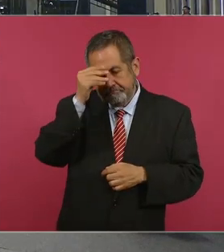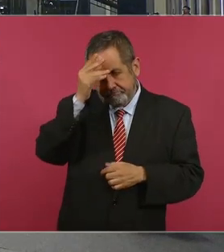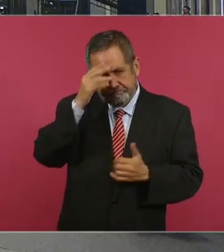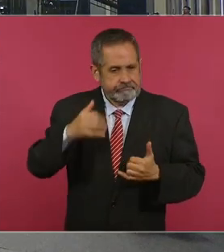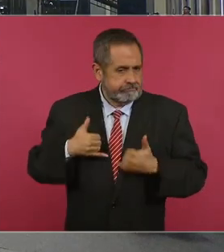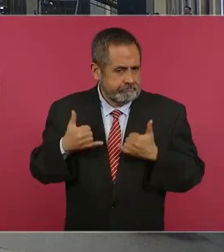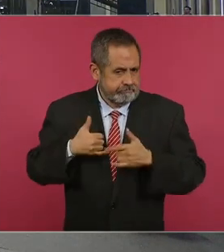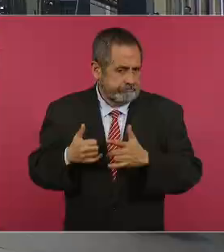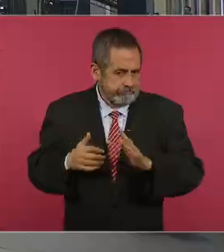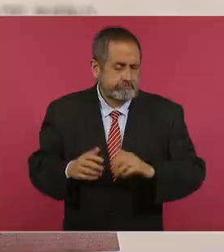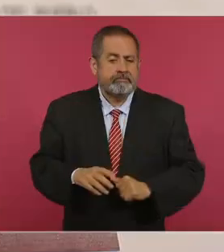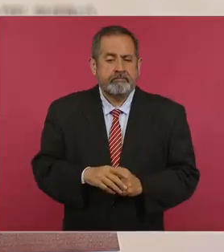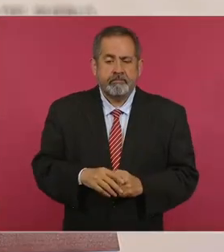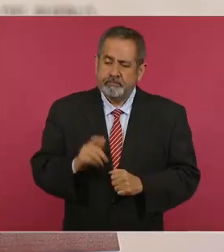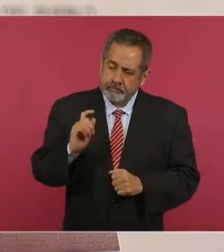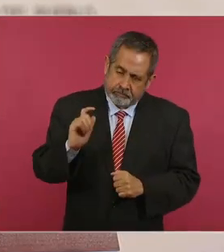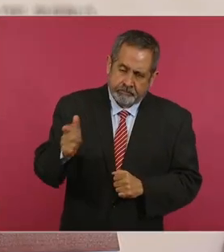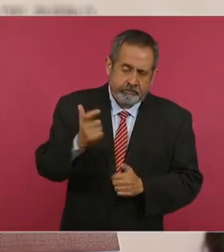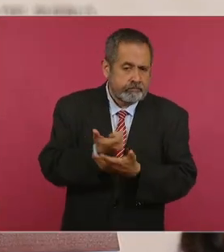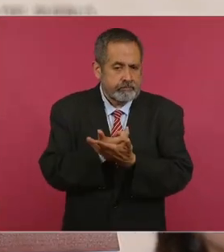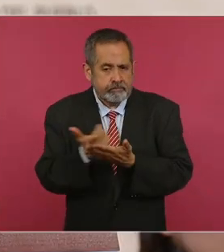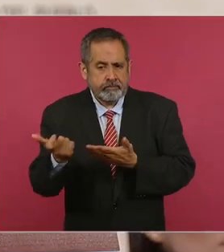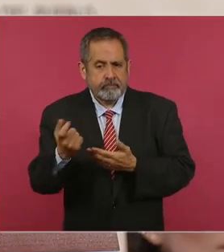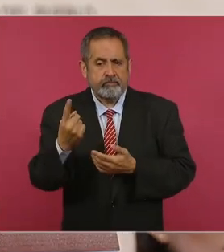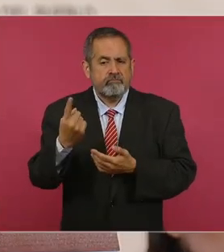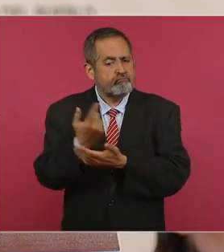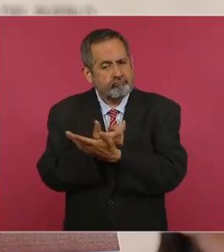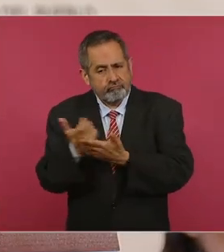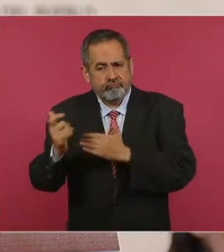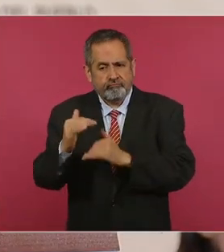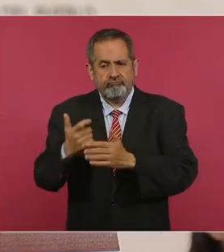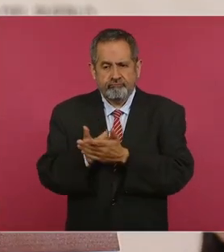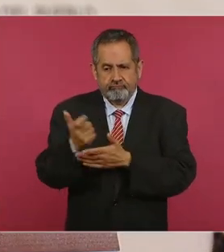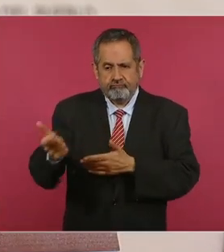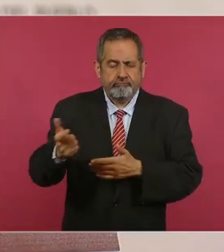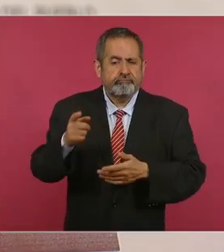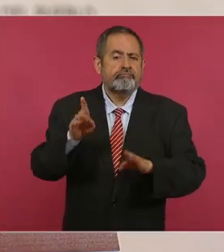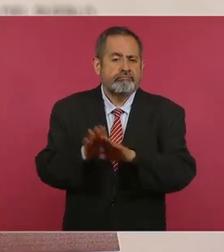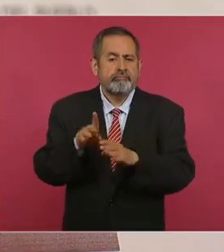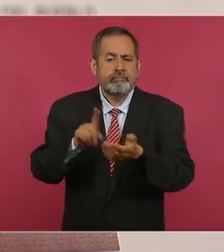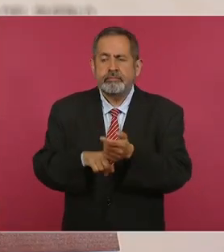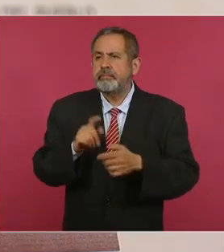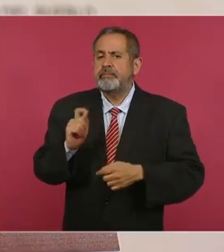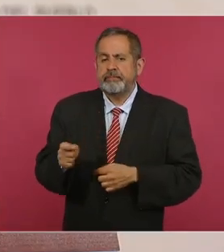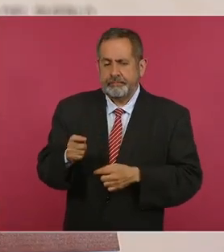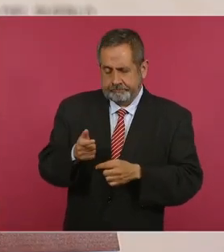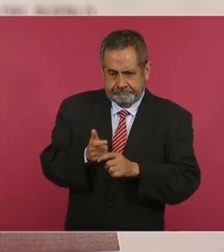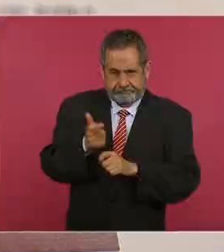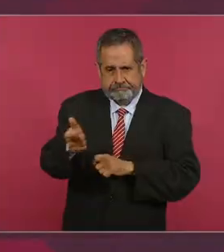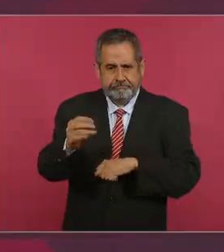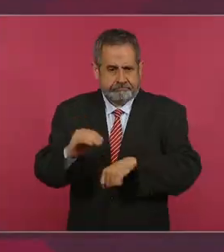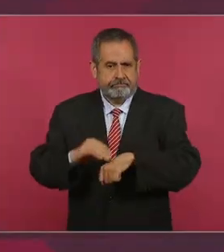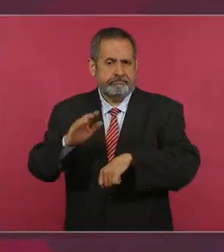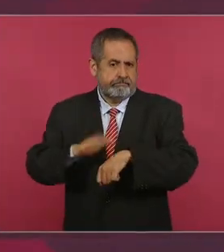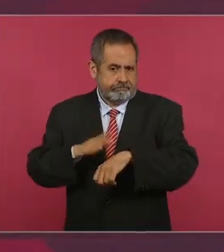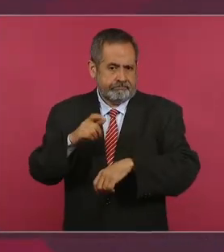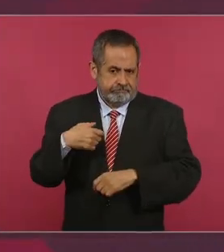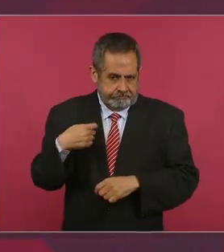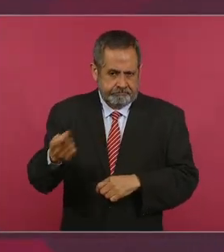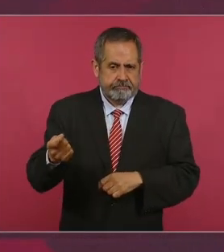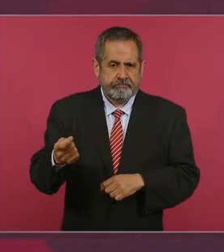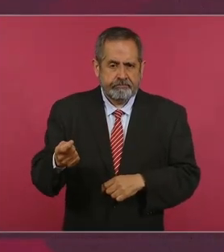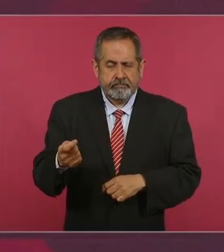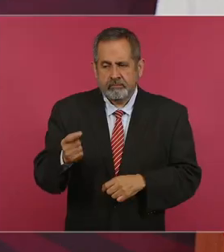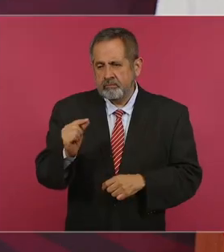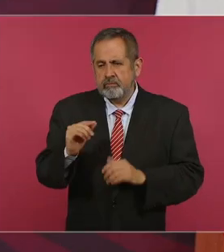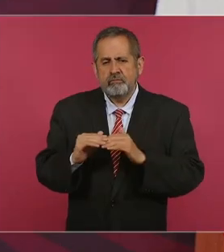y reciben un salario mínimo, que ya el salario mínimo es de